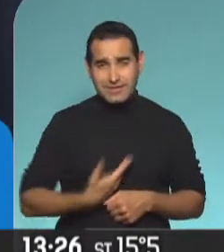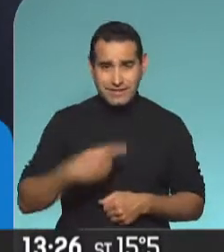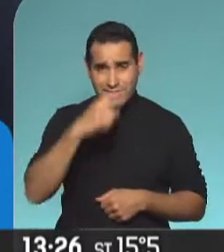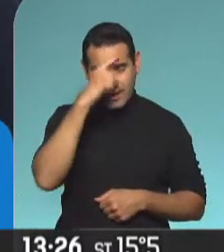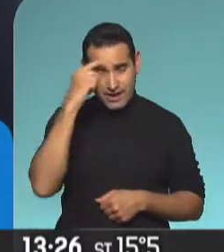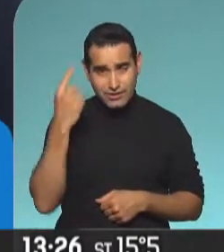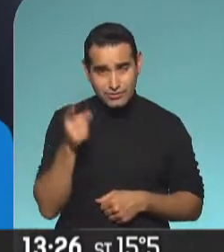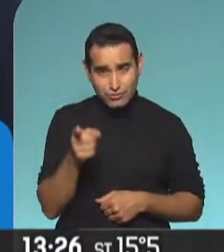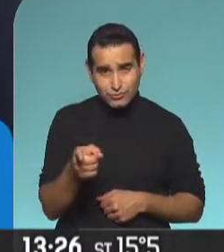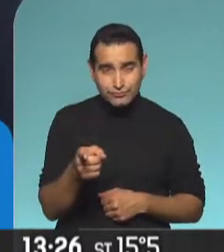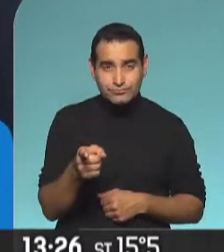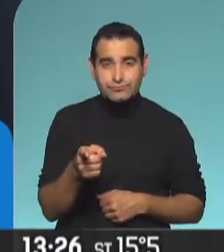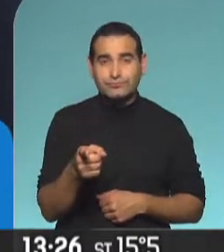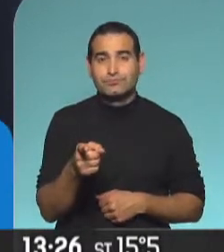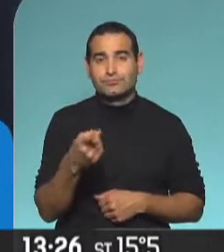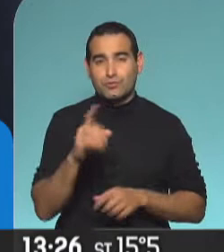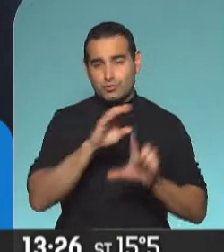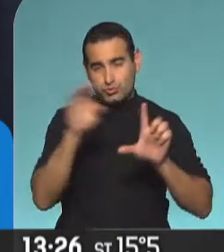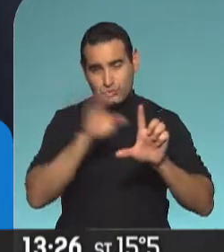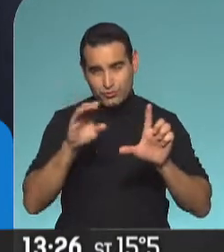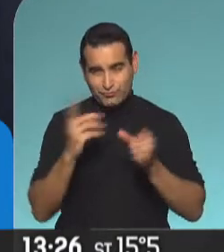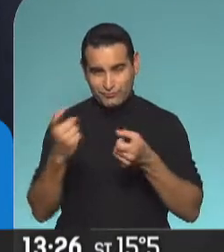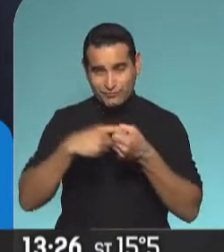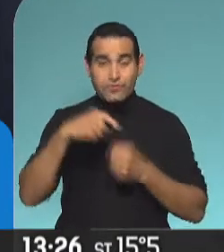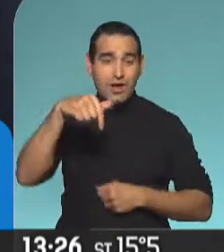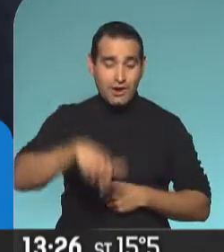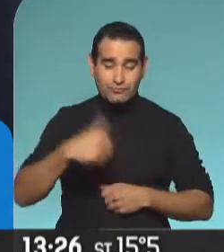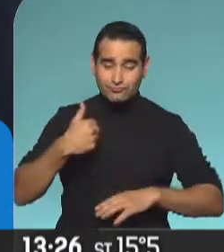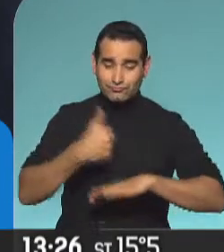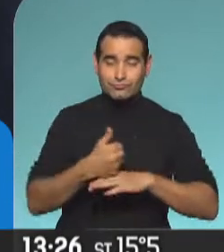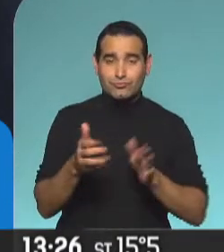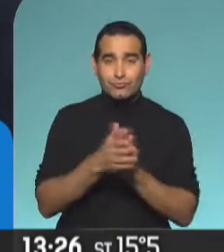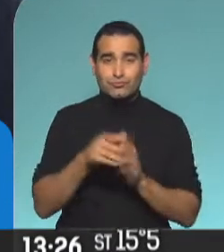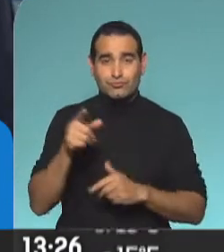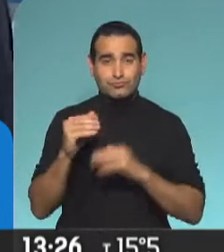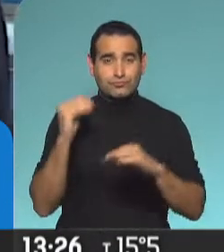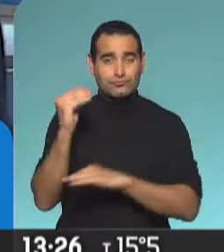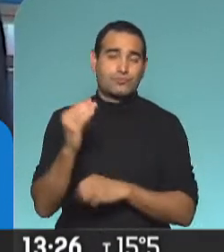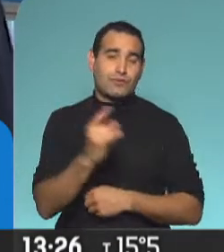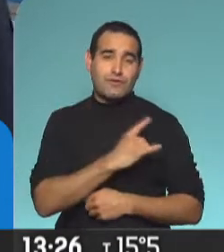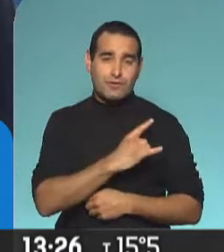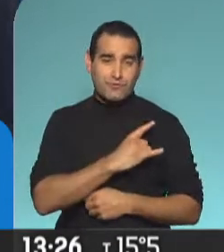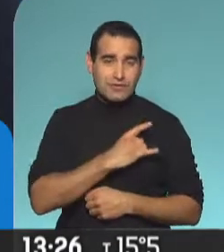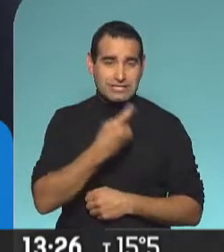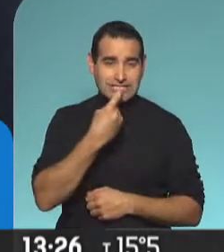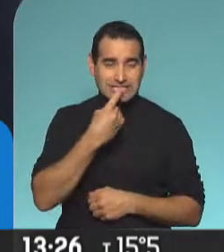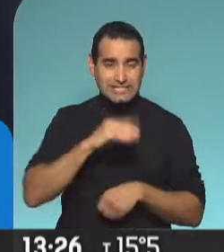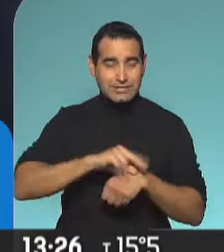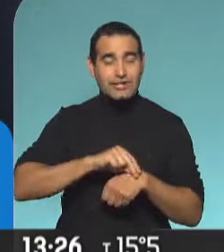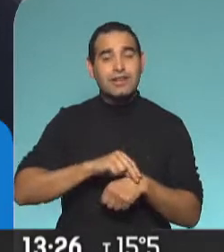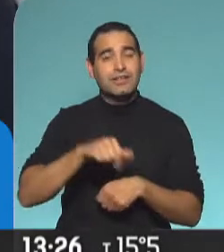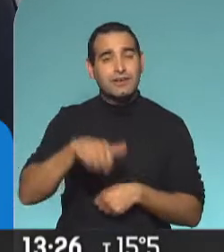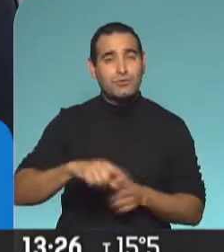Nación vía Zoom, y bueno, y ahora estamos aquí con el decano de la Facultad de Odontología de la Universidad de Buenos Aires, el